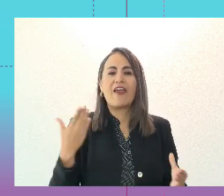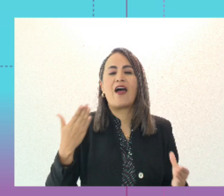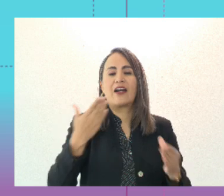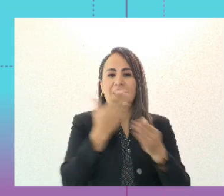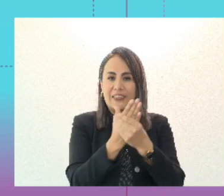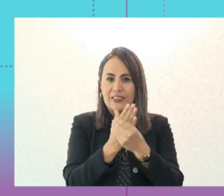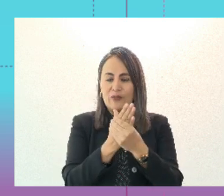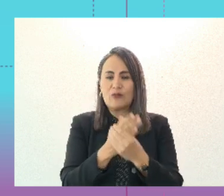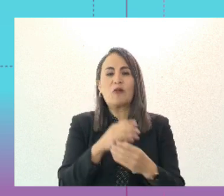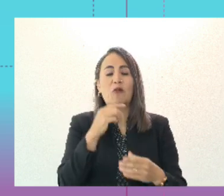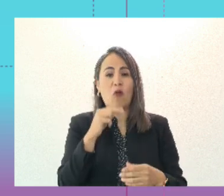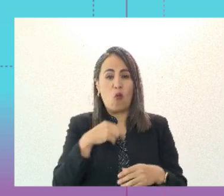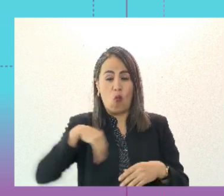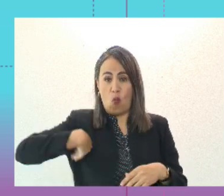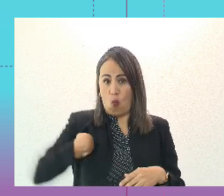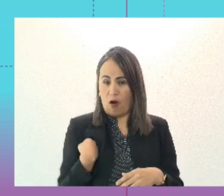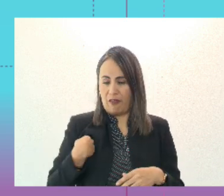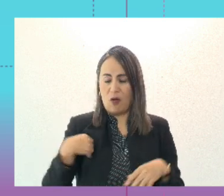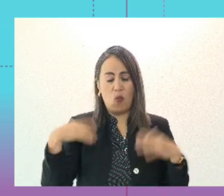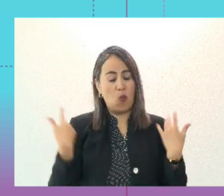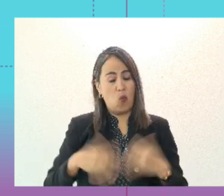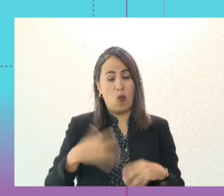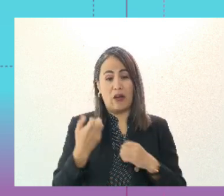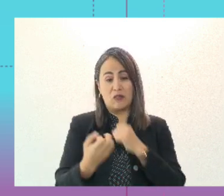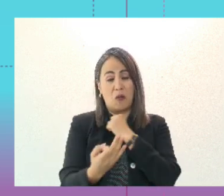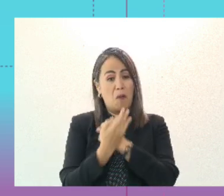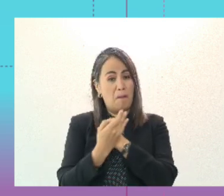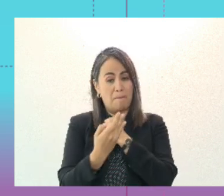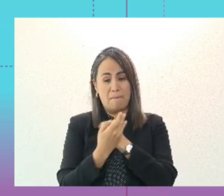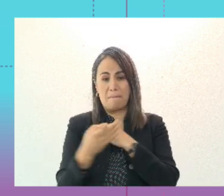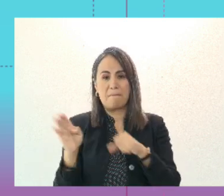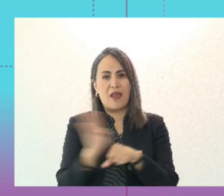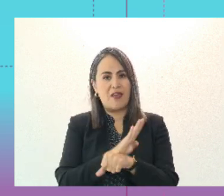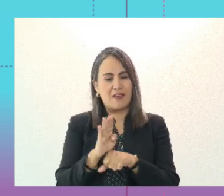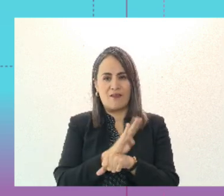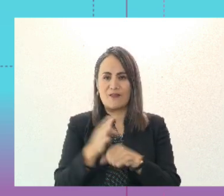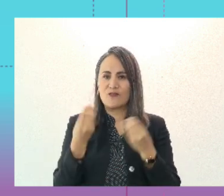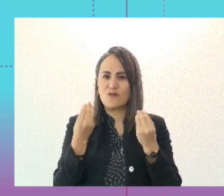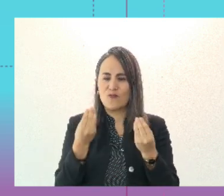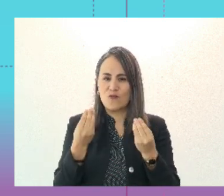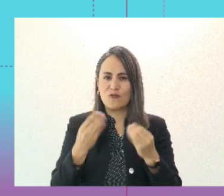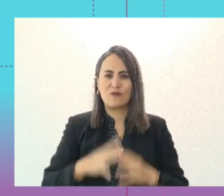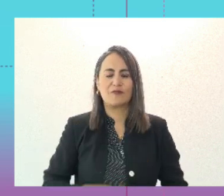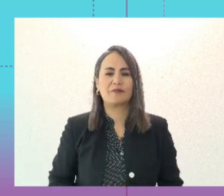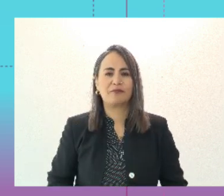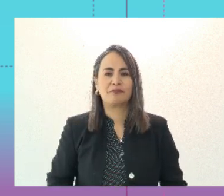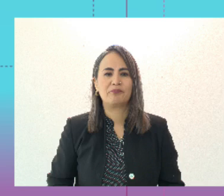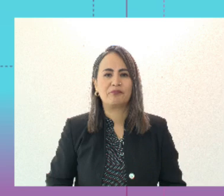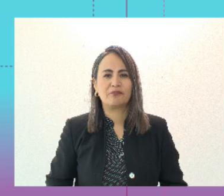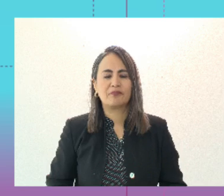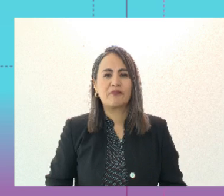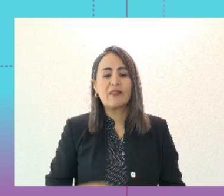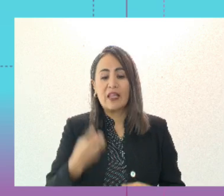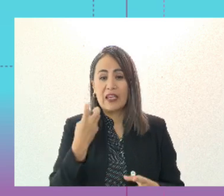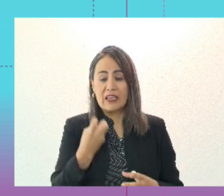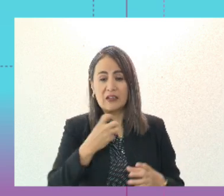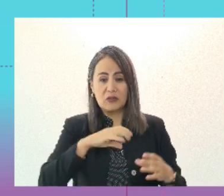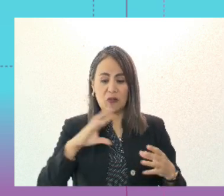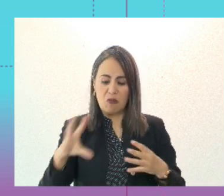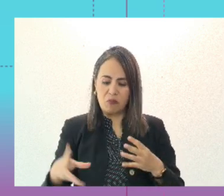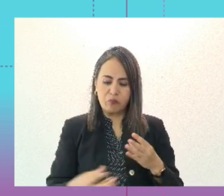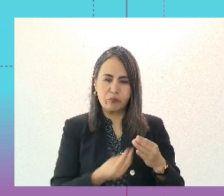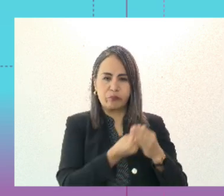herramienta para nosotros como archivistas que ha favorecido de gran manera en la integración de los expedientes y